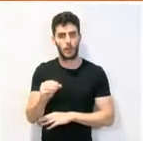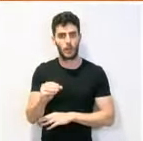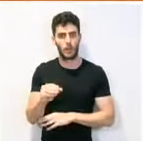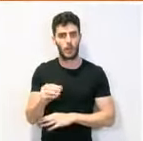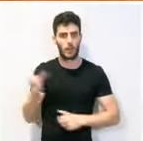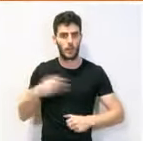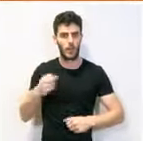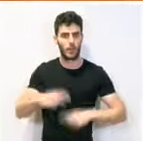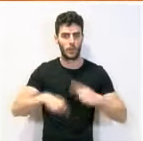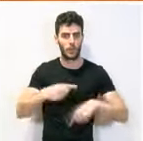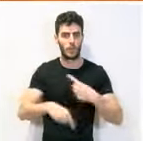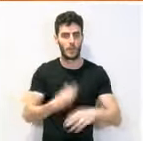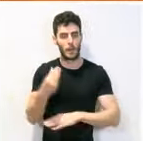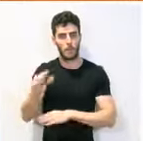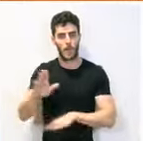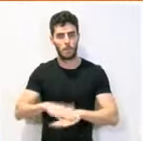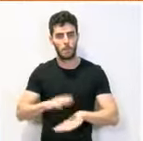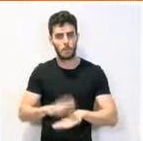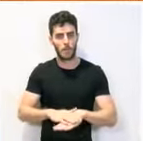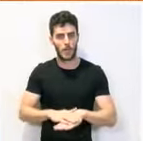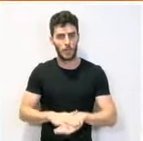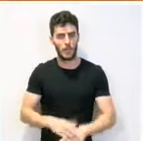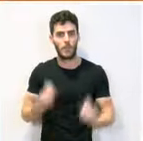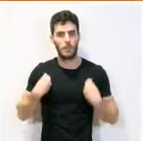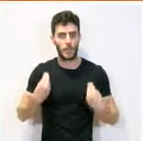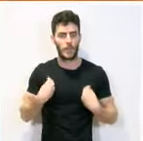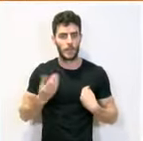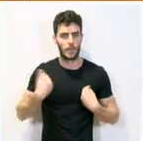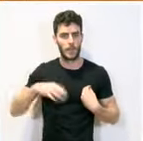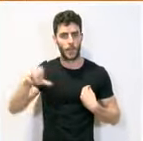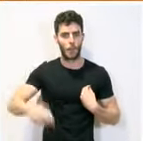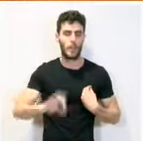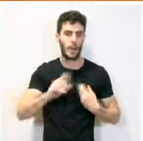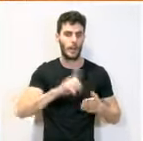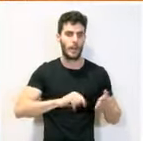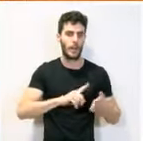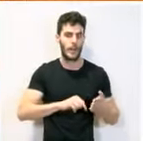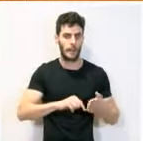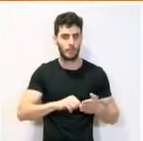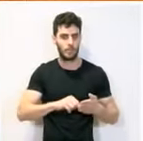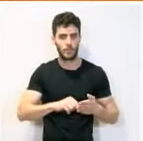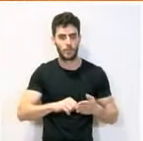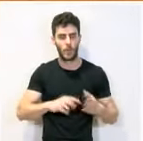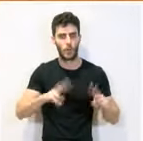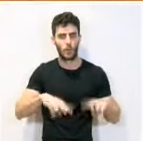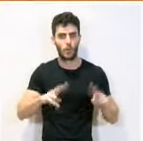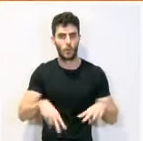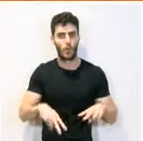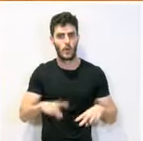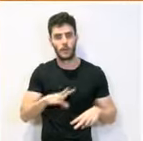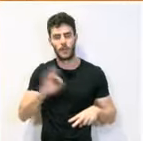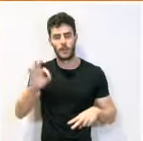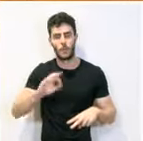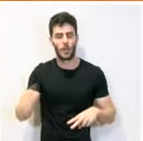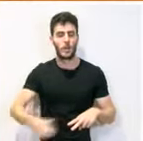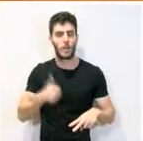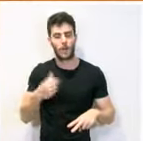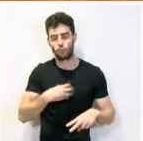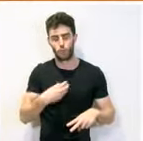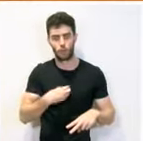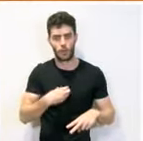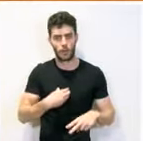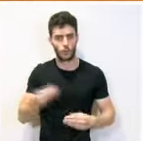ingresos familiares que se destine a la vivienda, ya sea en compra o en alquiler, no supere el 30% de